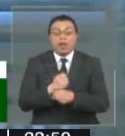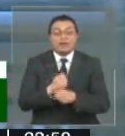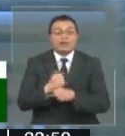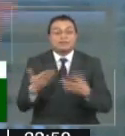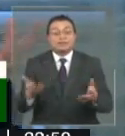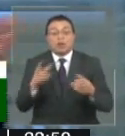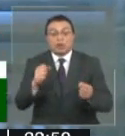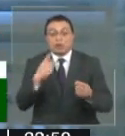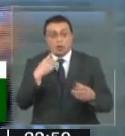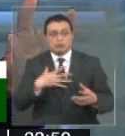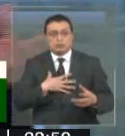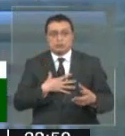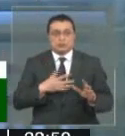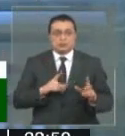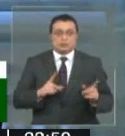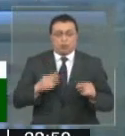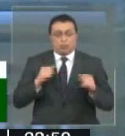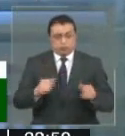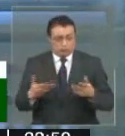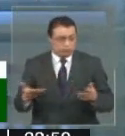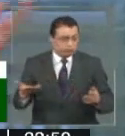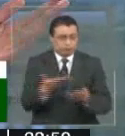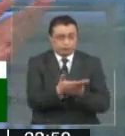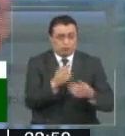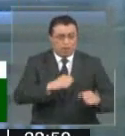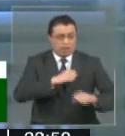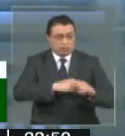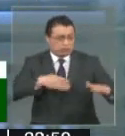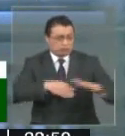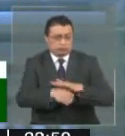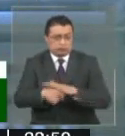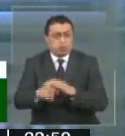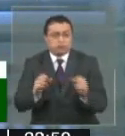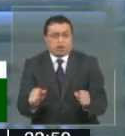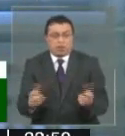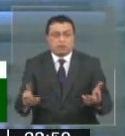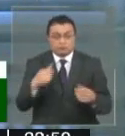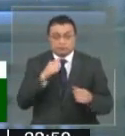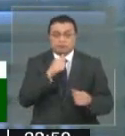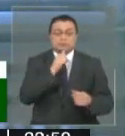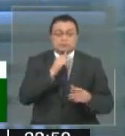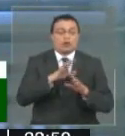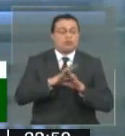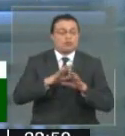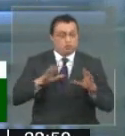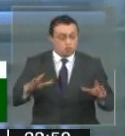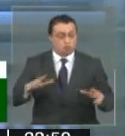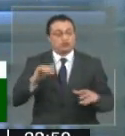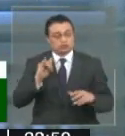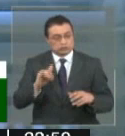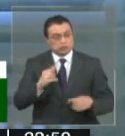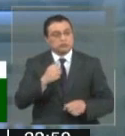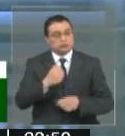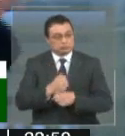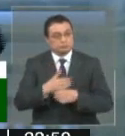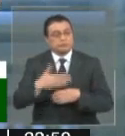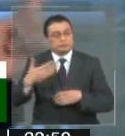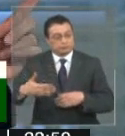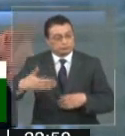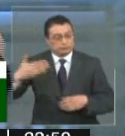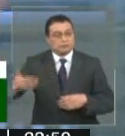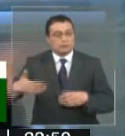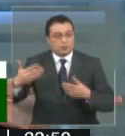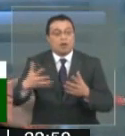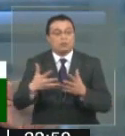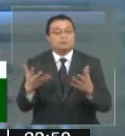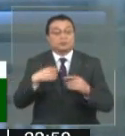a que ellos puedan ser parte de esta industria. Creo que estamos muy al debe, es un tema... O sea, al